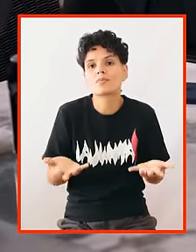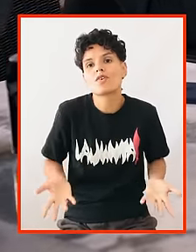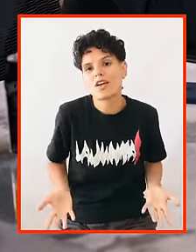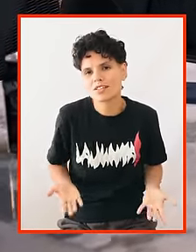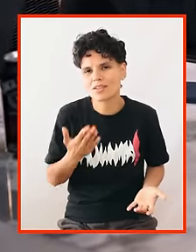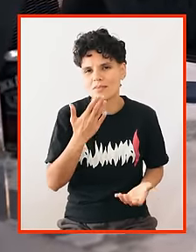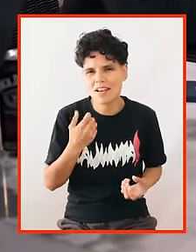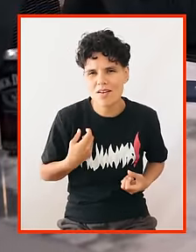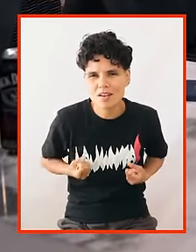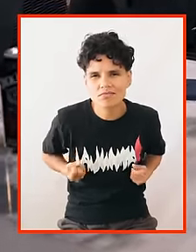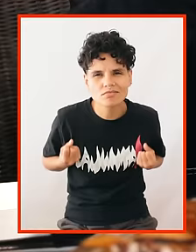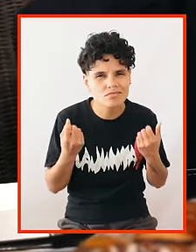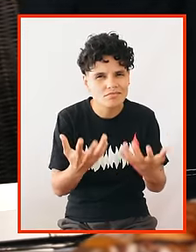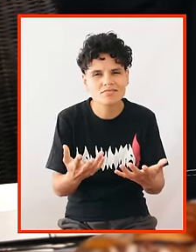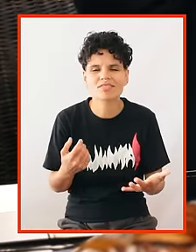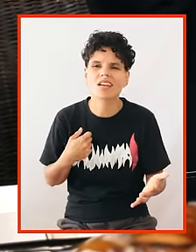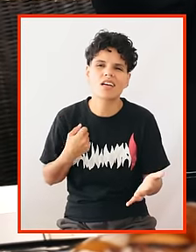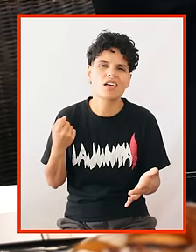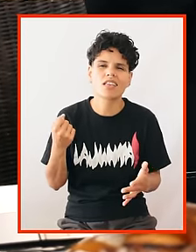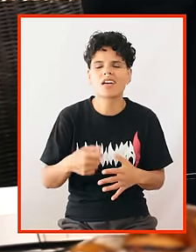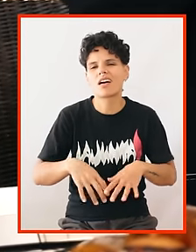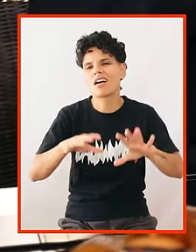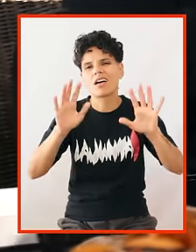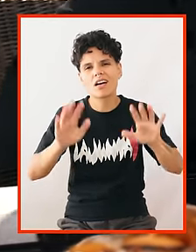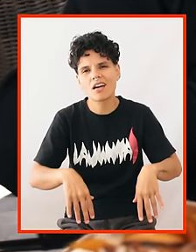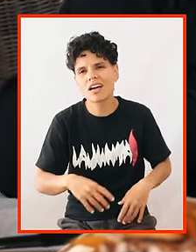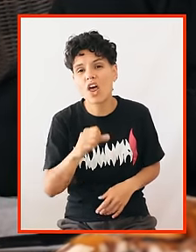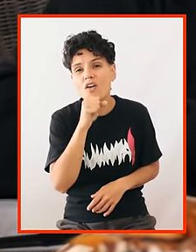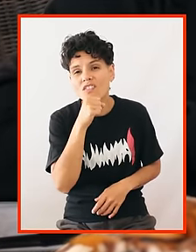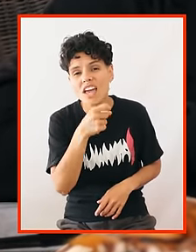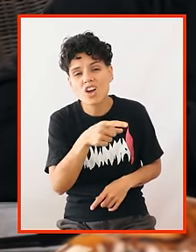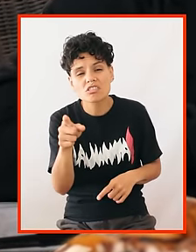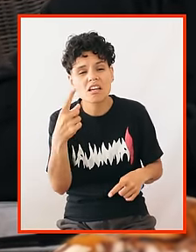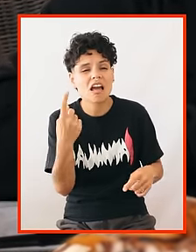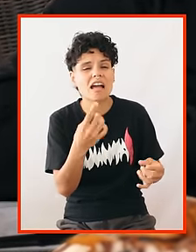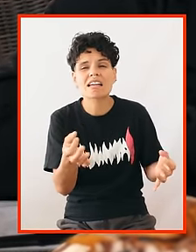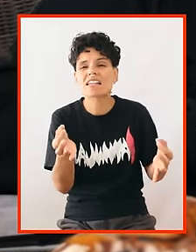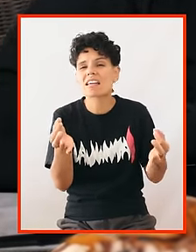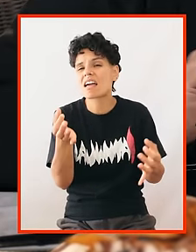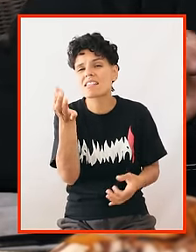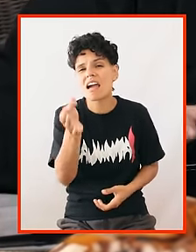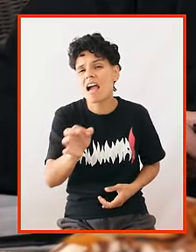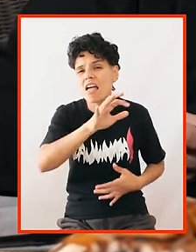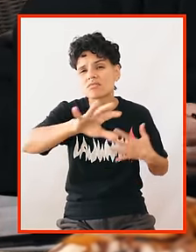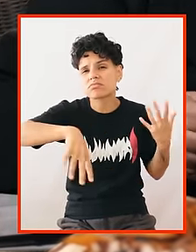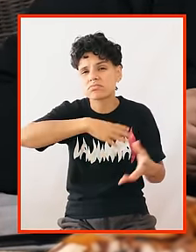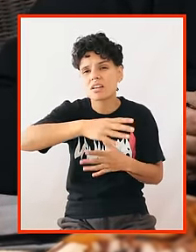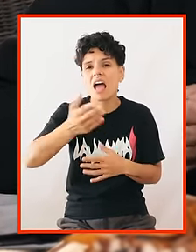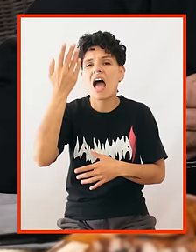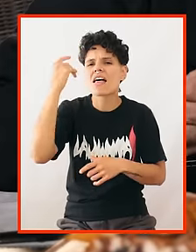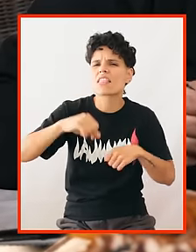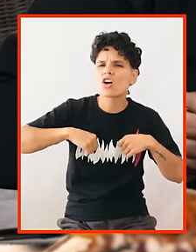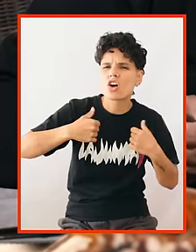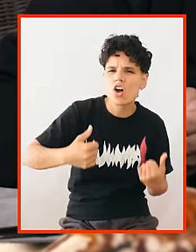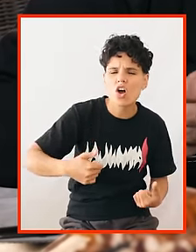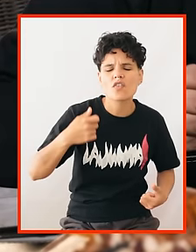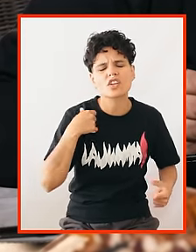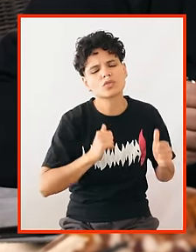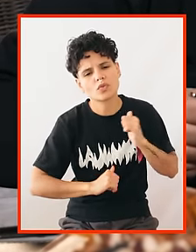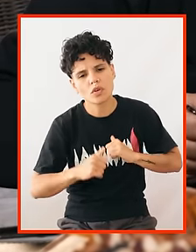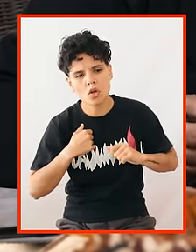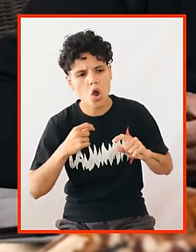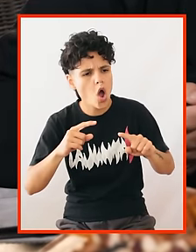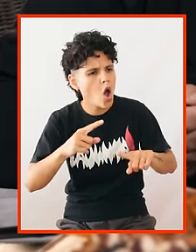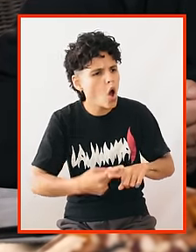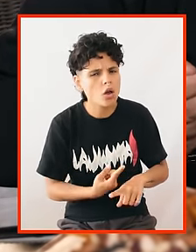ese sentido. Sí, claro. Los viejos habían dejado la cacada como en el fondo. Sí, no, y eran viejos que supuestamente en esa época habían sido jóvenes, habían sufrido y ahora tenían la cacada